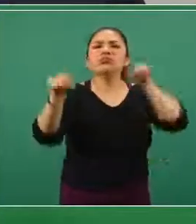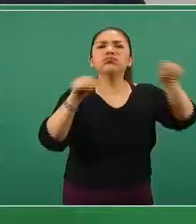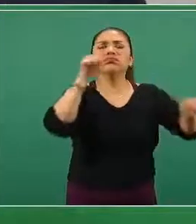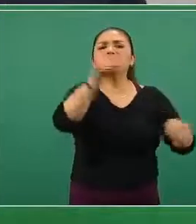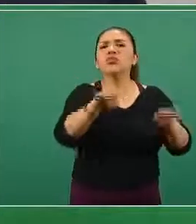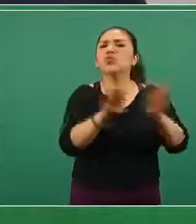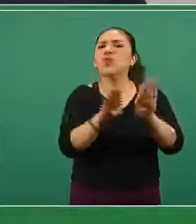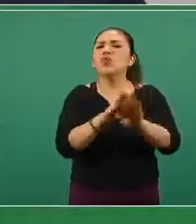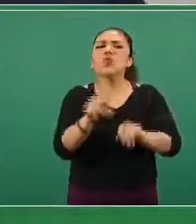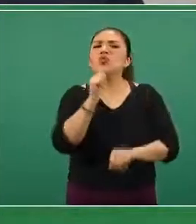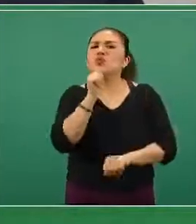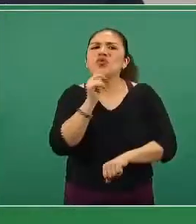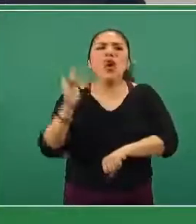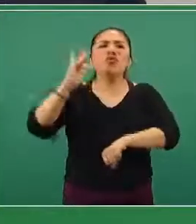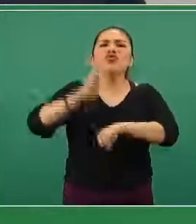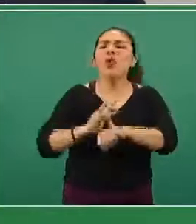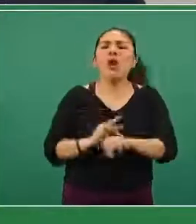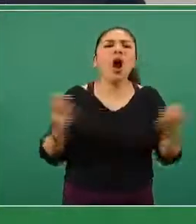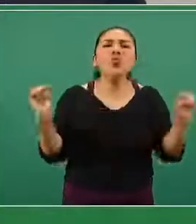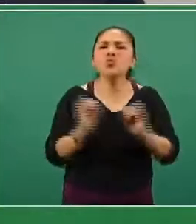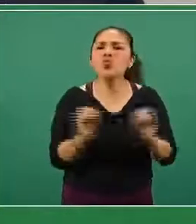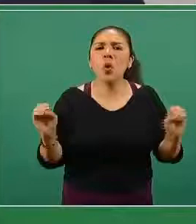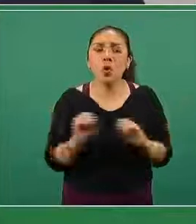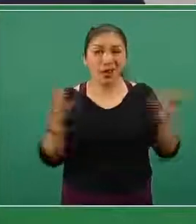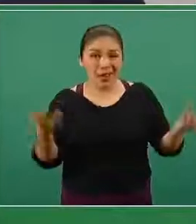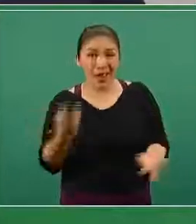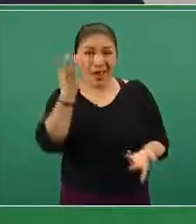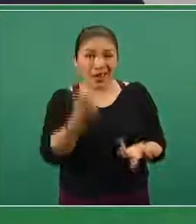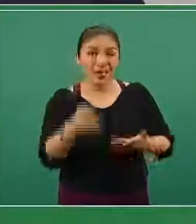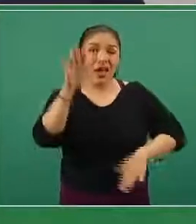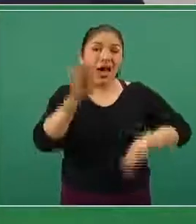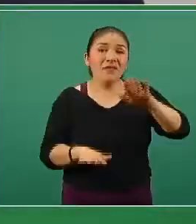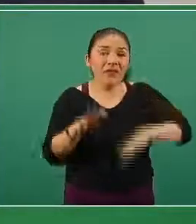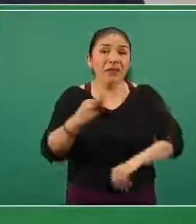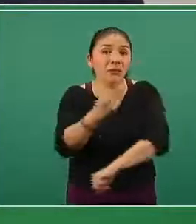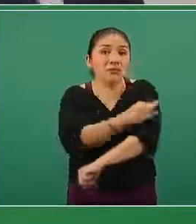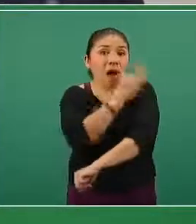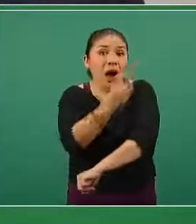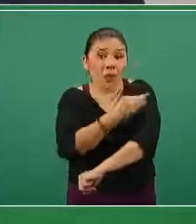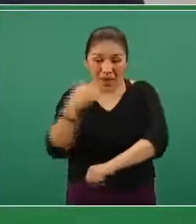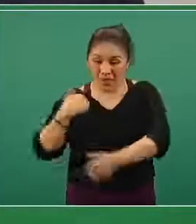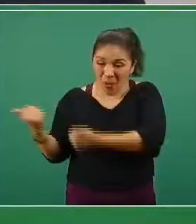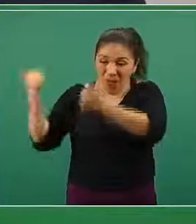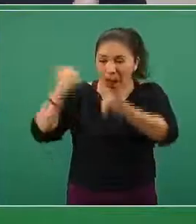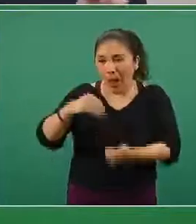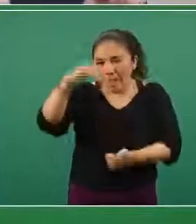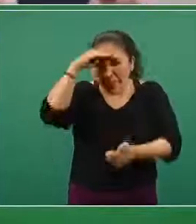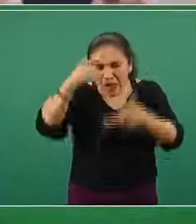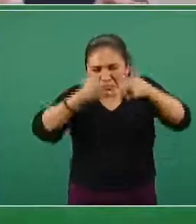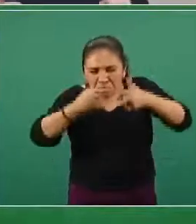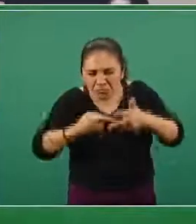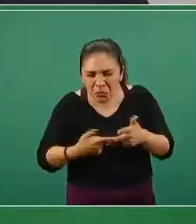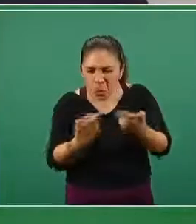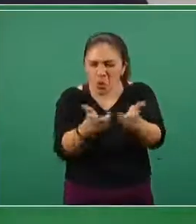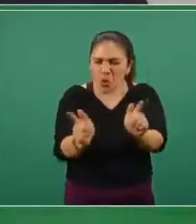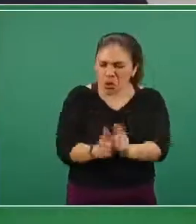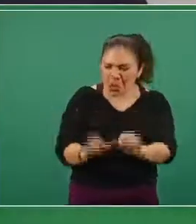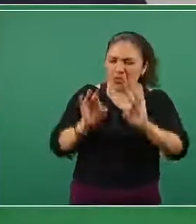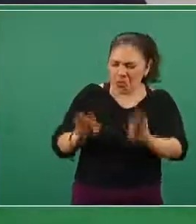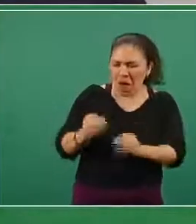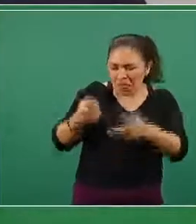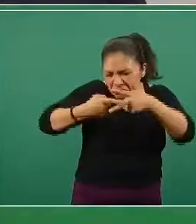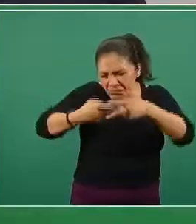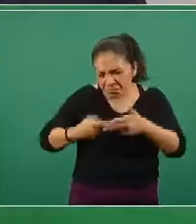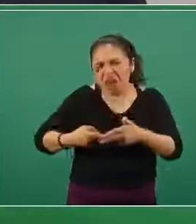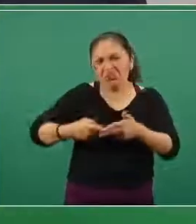pues todavía no tocaban, ¿sí? Y esto a veces puede hacer que las dosis programadas para un grupo específico y para una